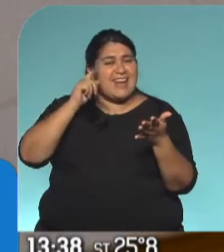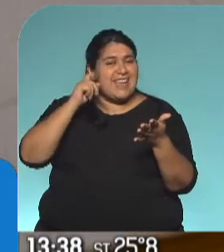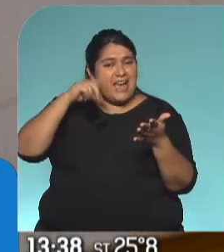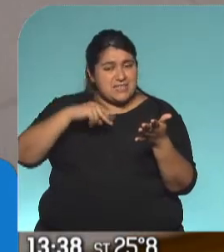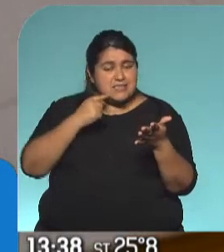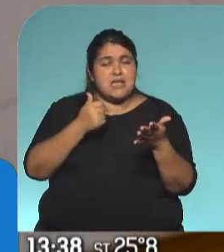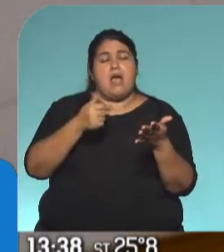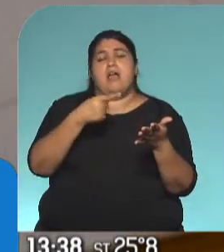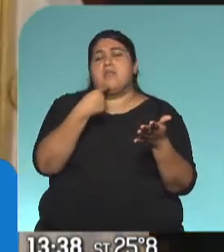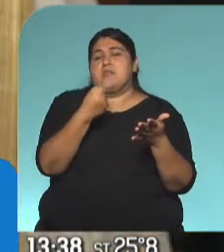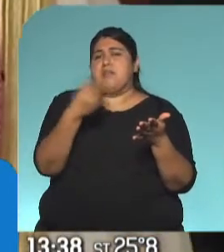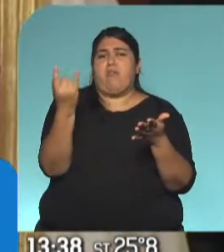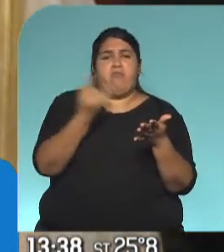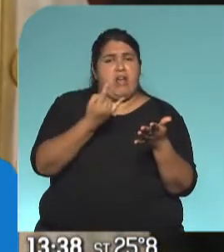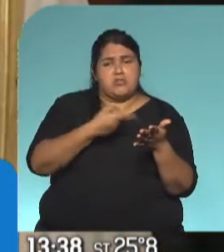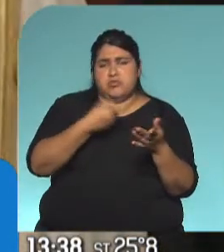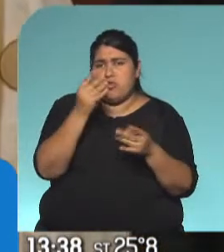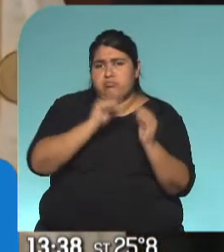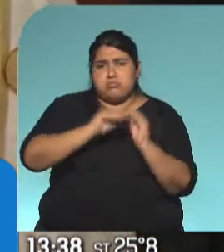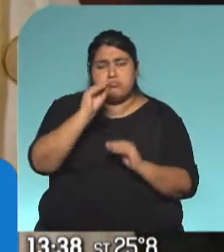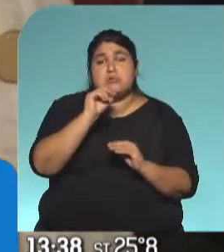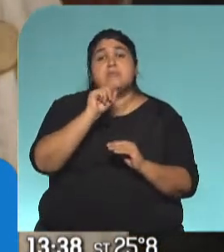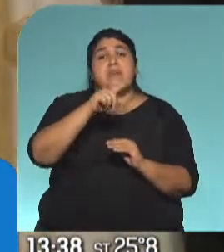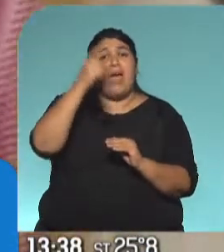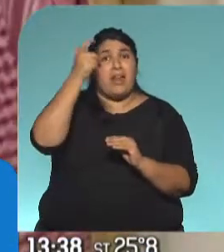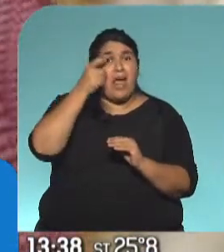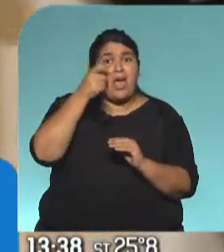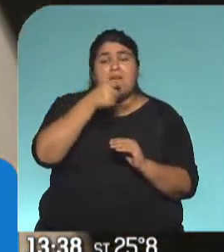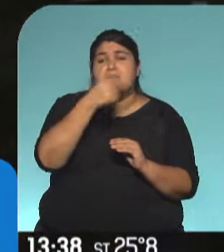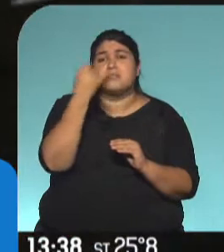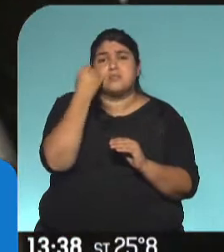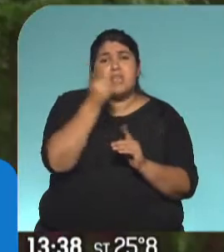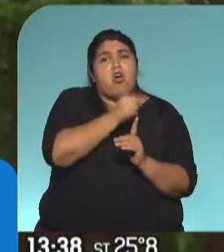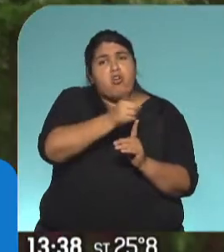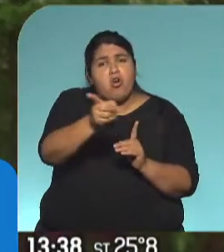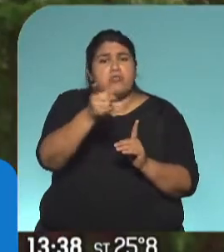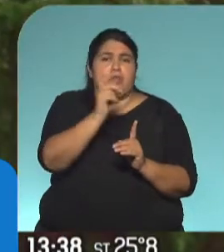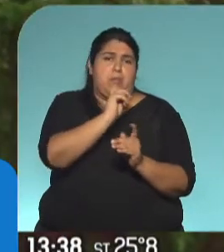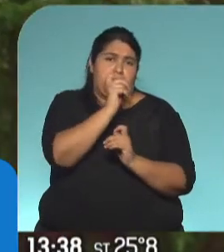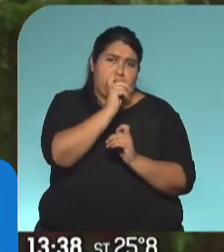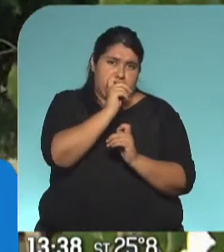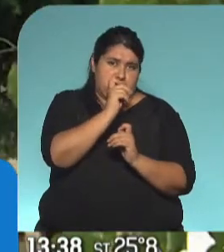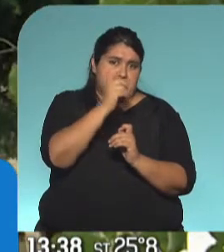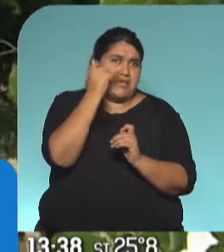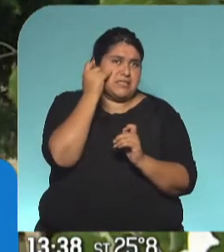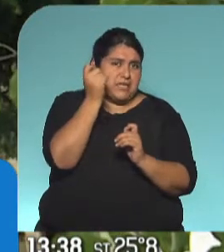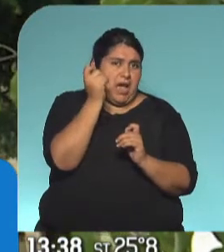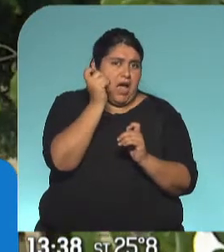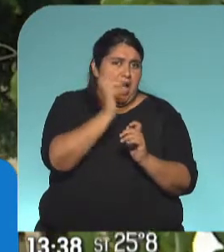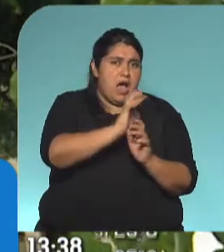e inaceptable, asegurando que el reino había condenado el crimen y tomado medidas para juzgar a sus